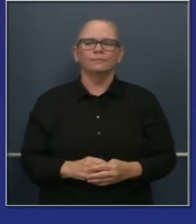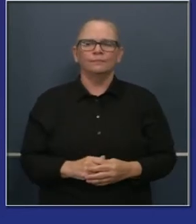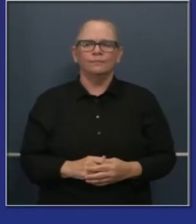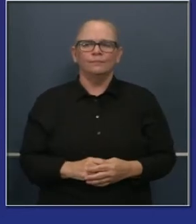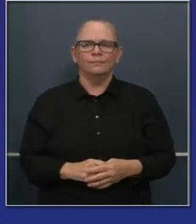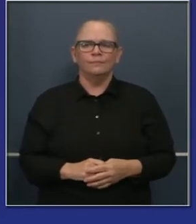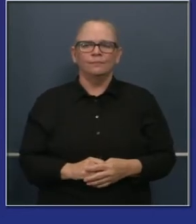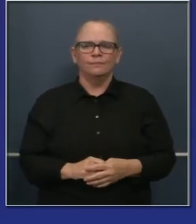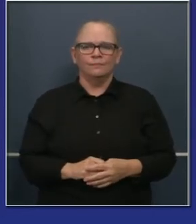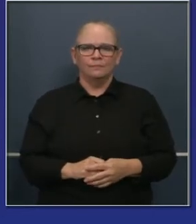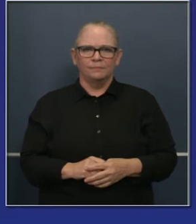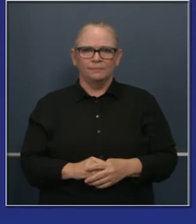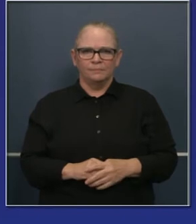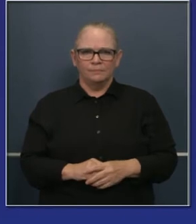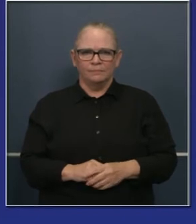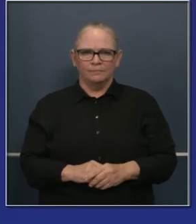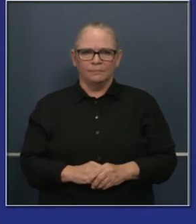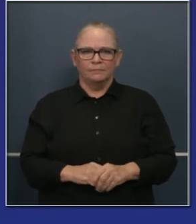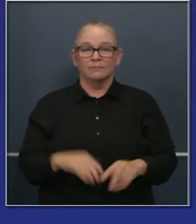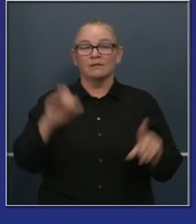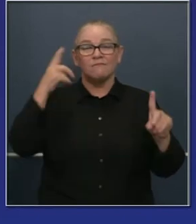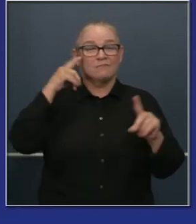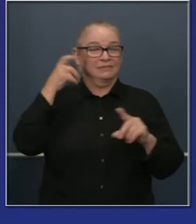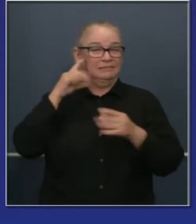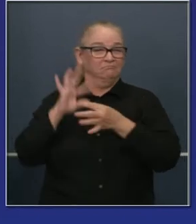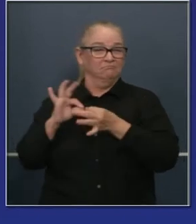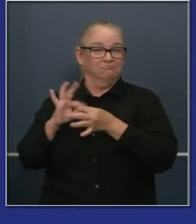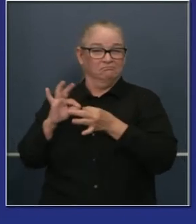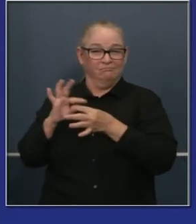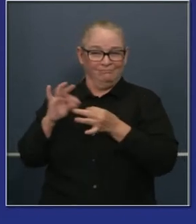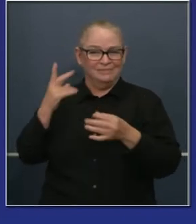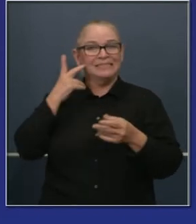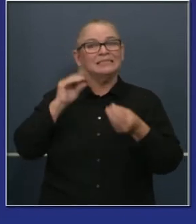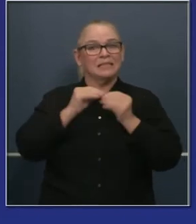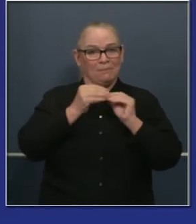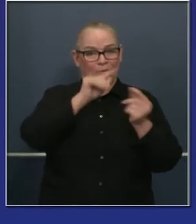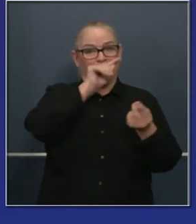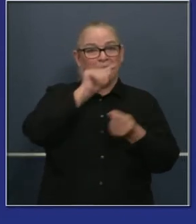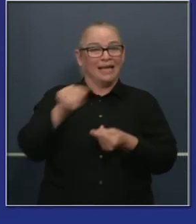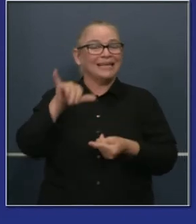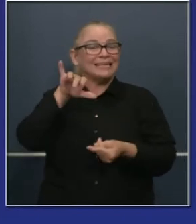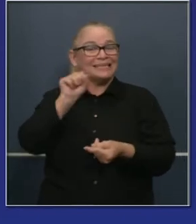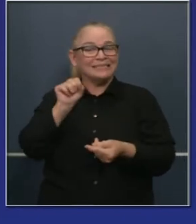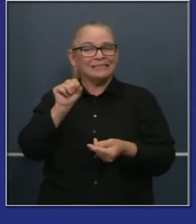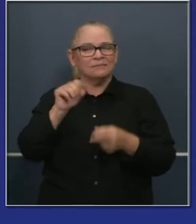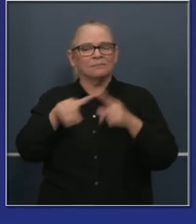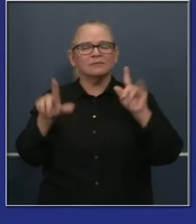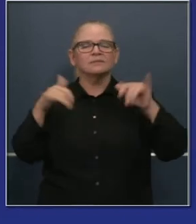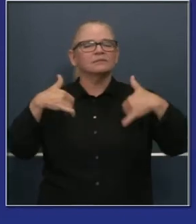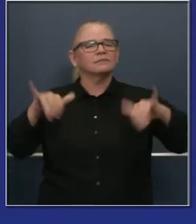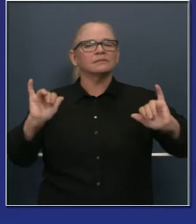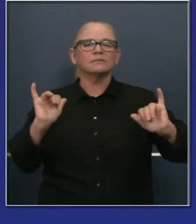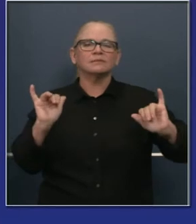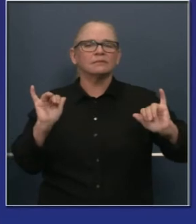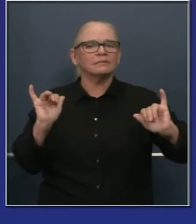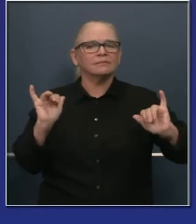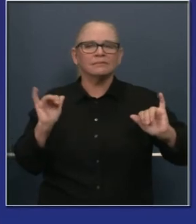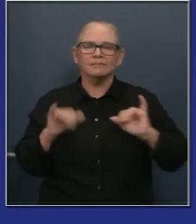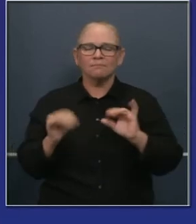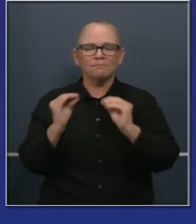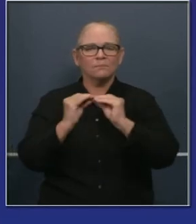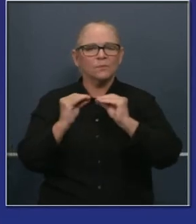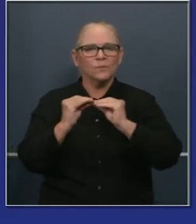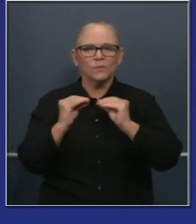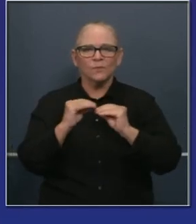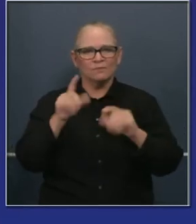llegando a niveles de transmisión que son más bajos que hemos visto en muchos meses pero tenemos que seguir con la guardia alta un